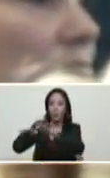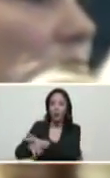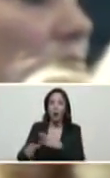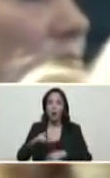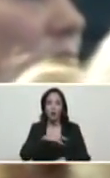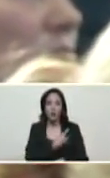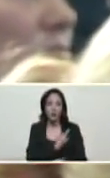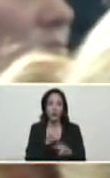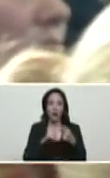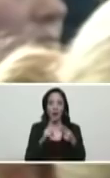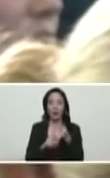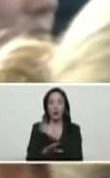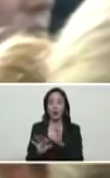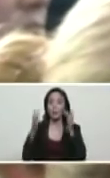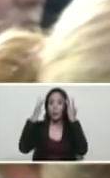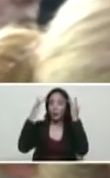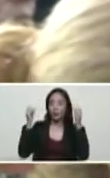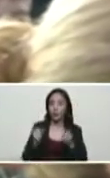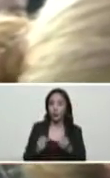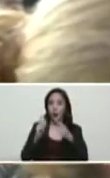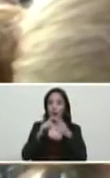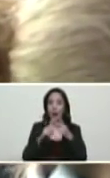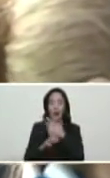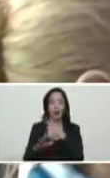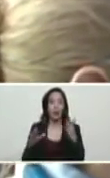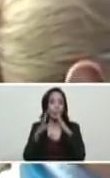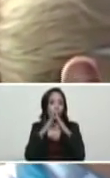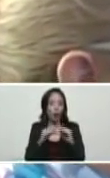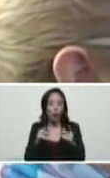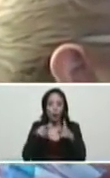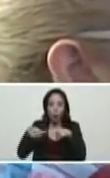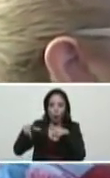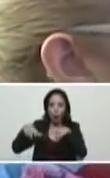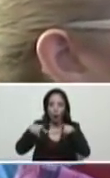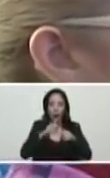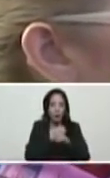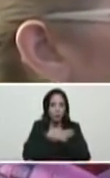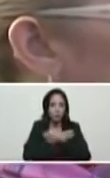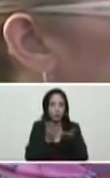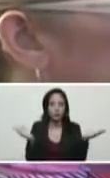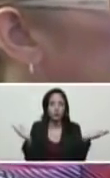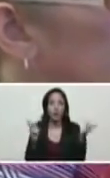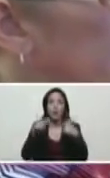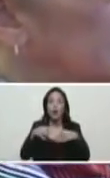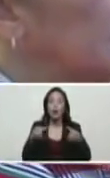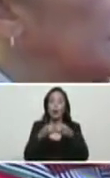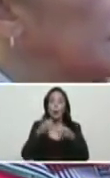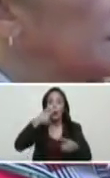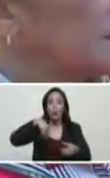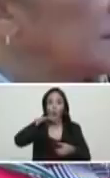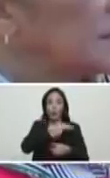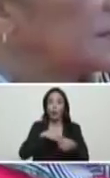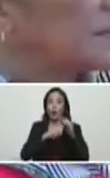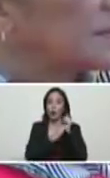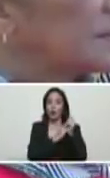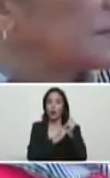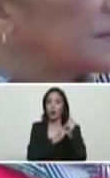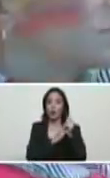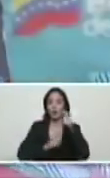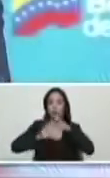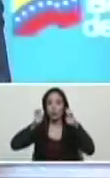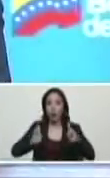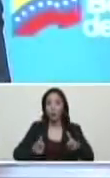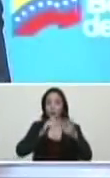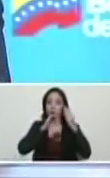universidades, a las academias, llamar al movimiento popular, a los líderes de base, a